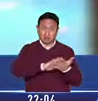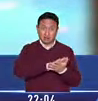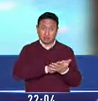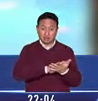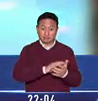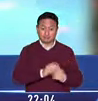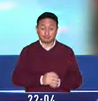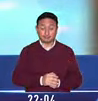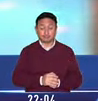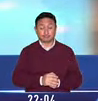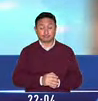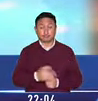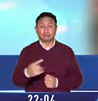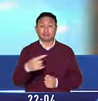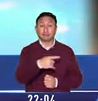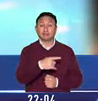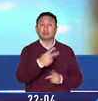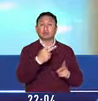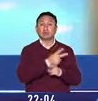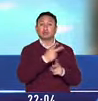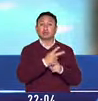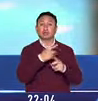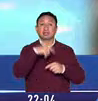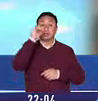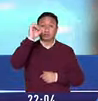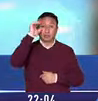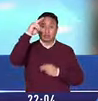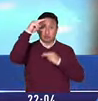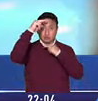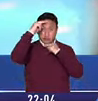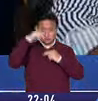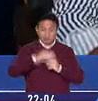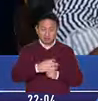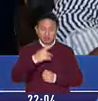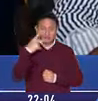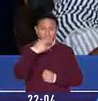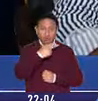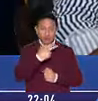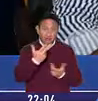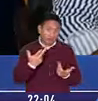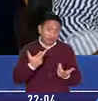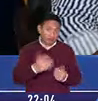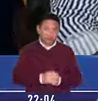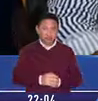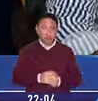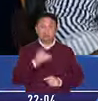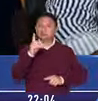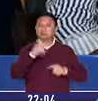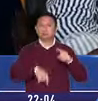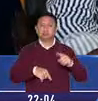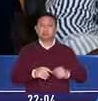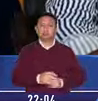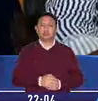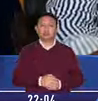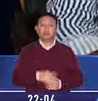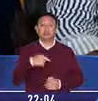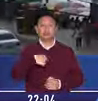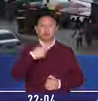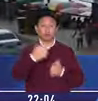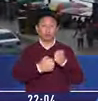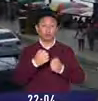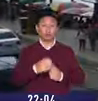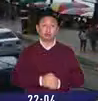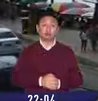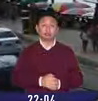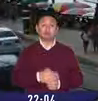hasta cierto punto difundan noticias que no son apegadas a la realidad, ¿no? Y esto nos causa un daño.